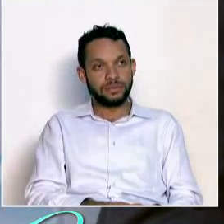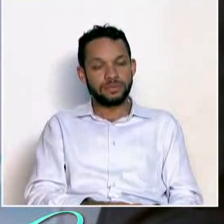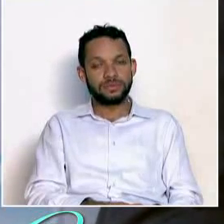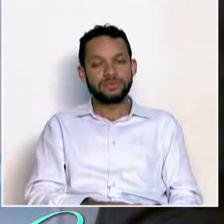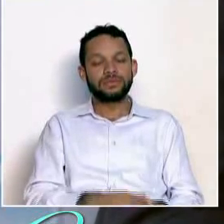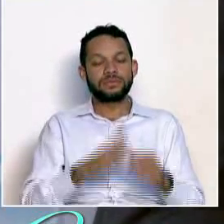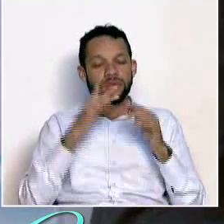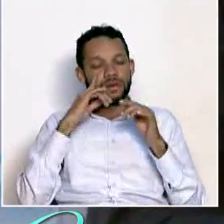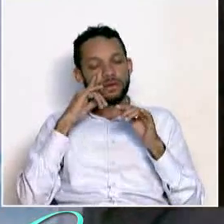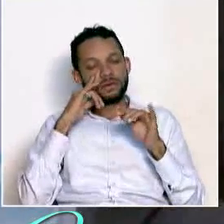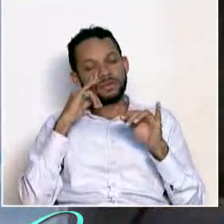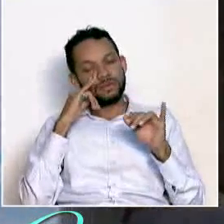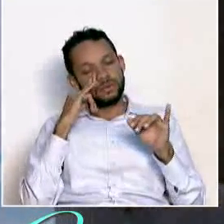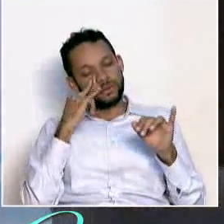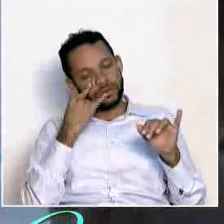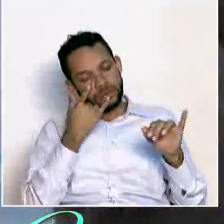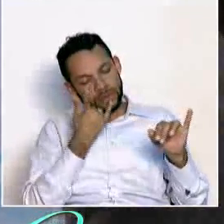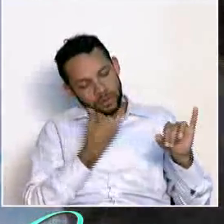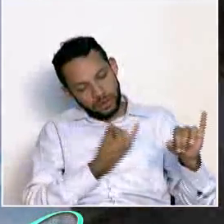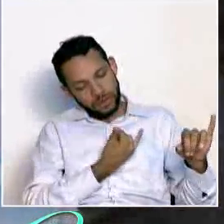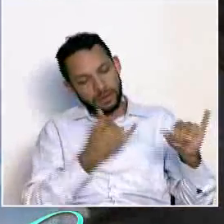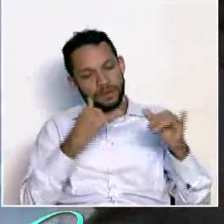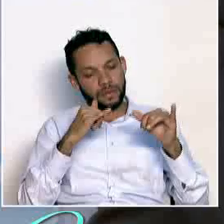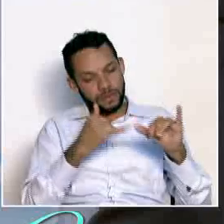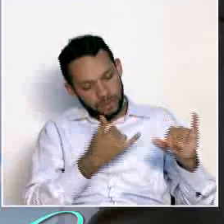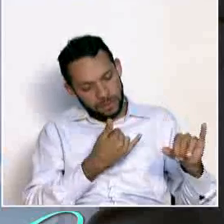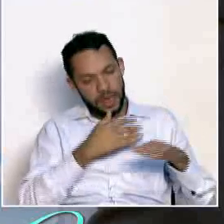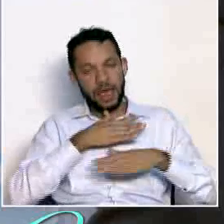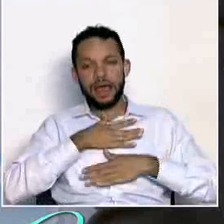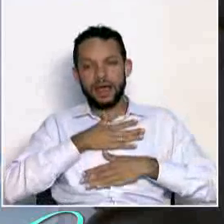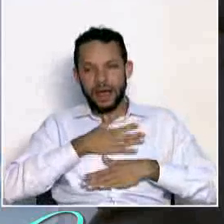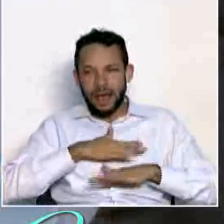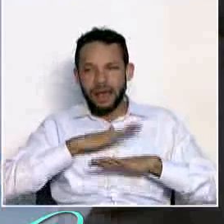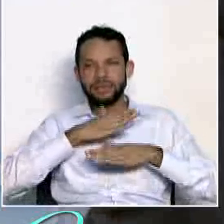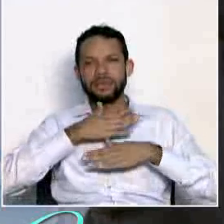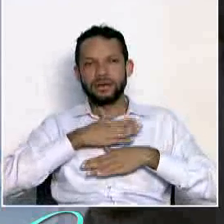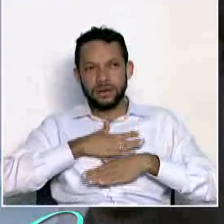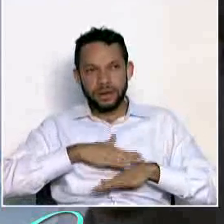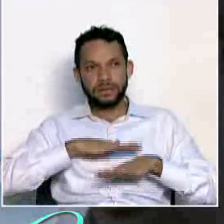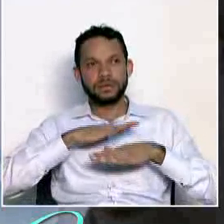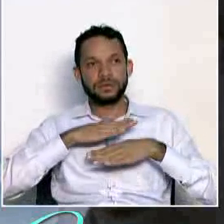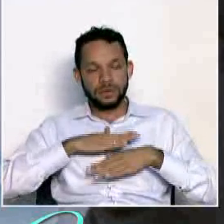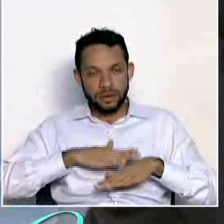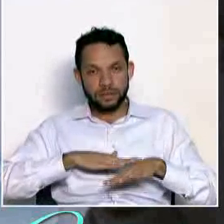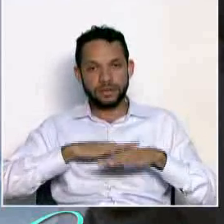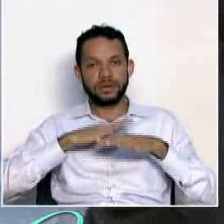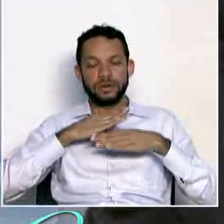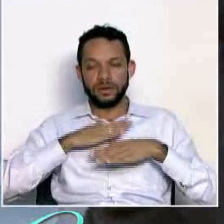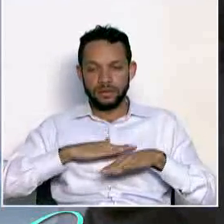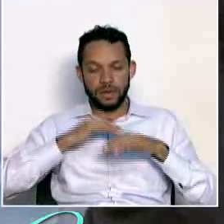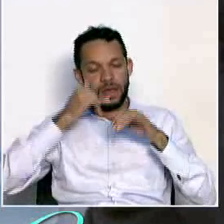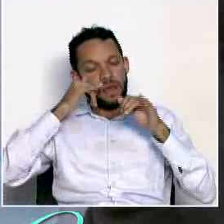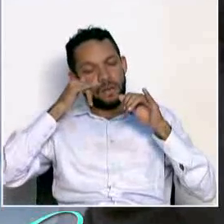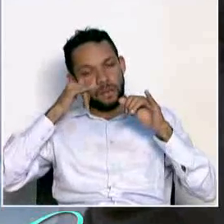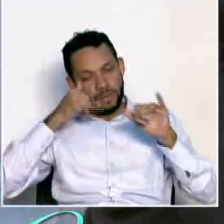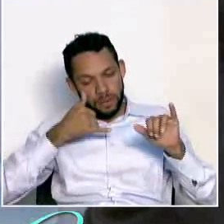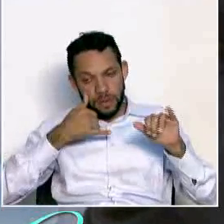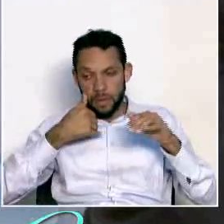Descansa, descansa más, tranquila y profundamente. Descansa más y cuando